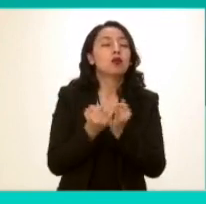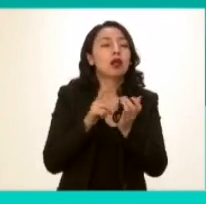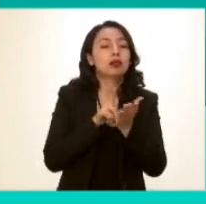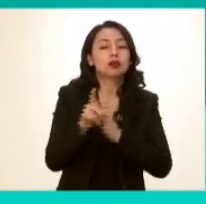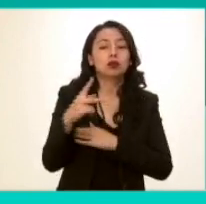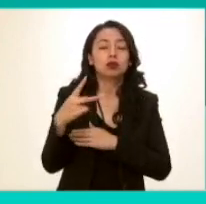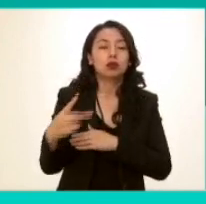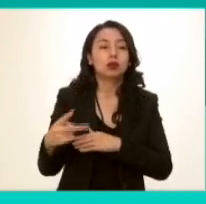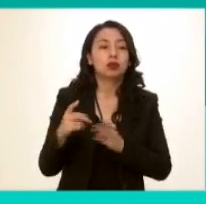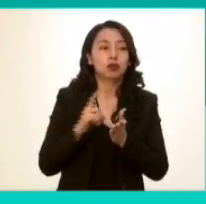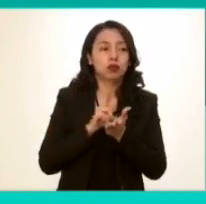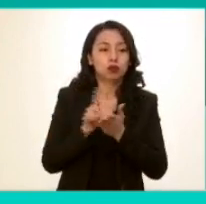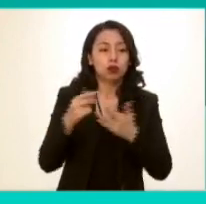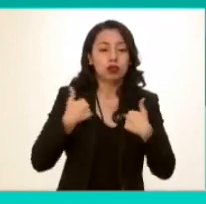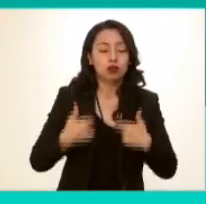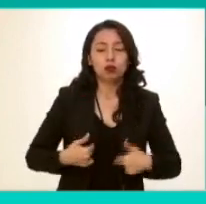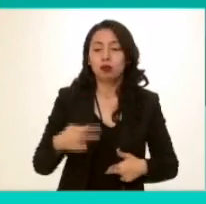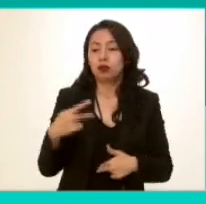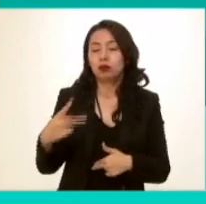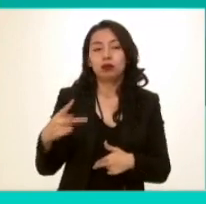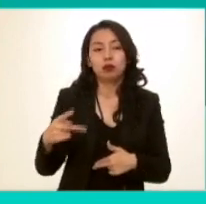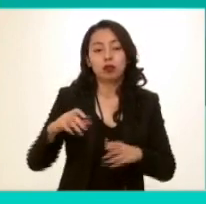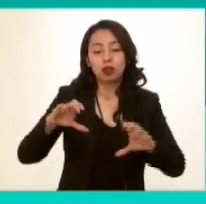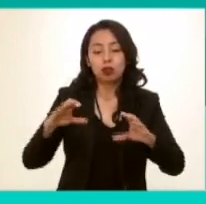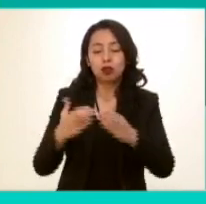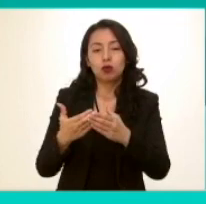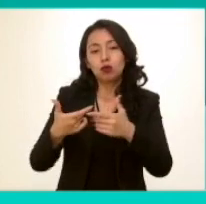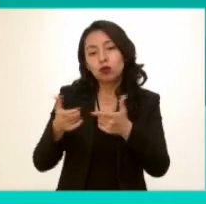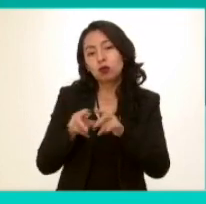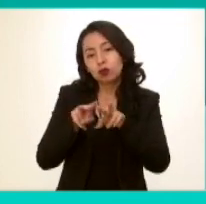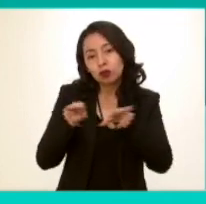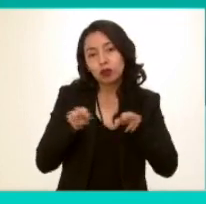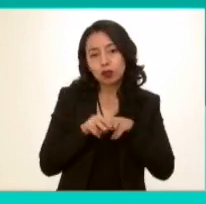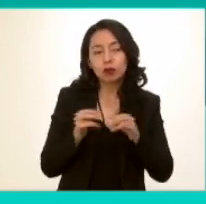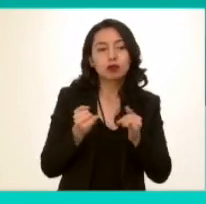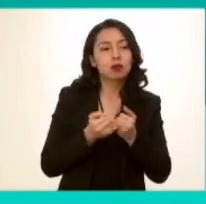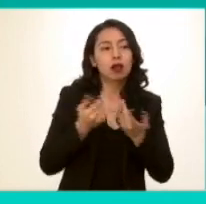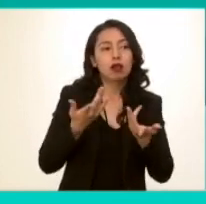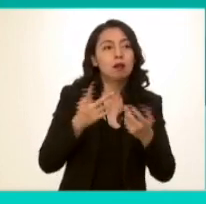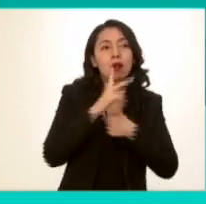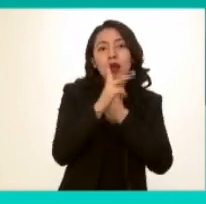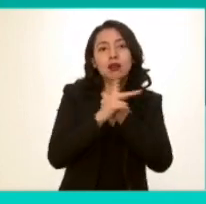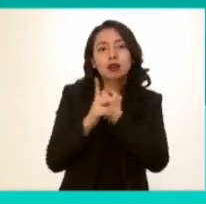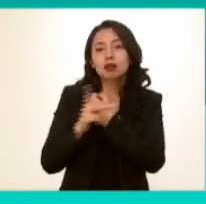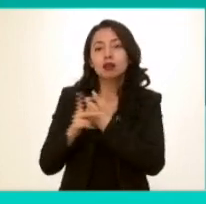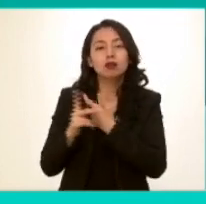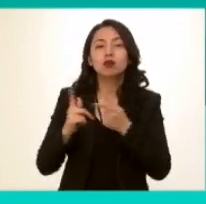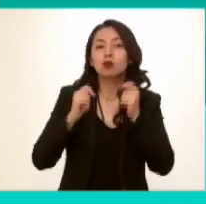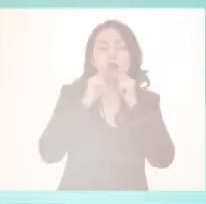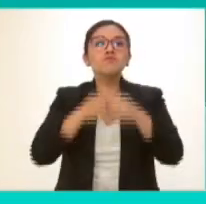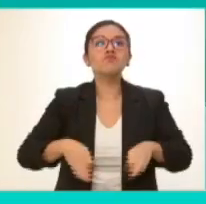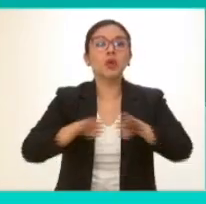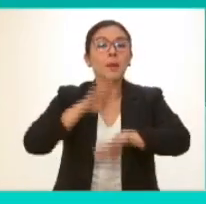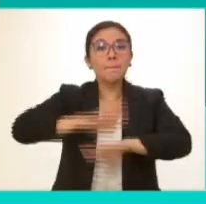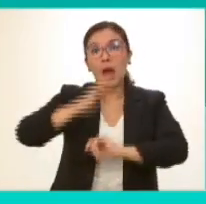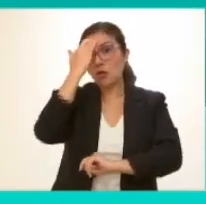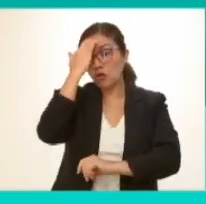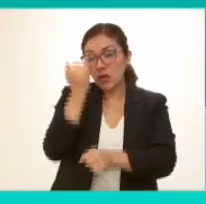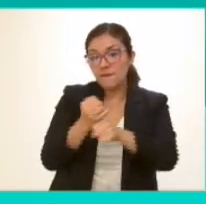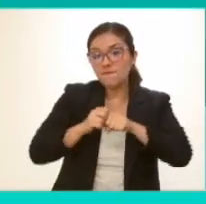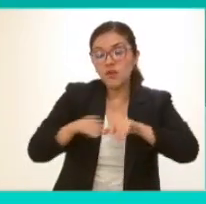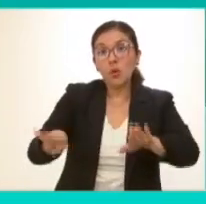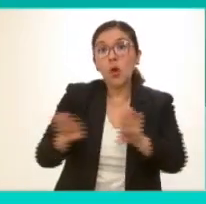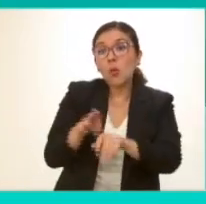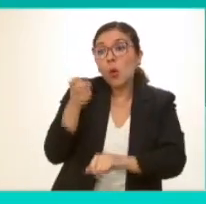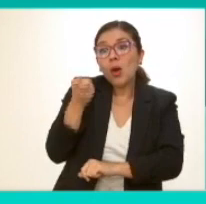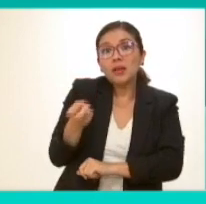derechos de este grupo en situación de vulnerabilidad con independencia de su nacionalidad y situación migratoria formación como la que